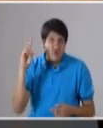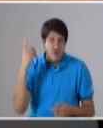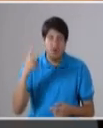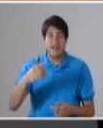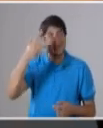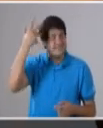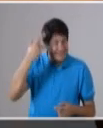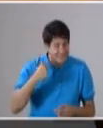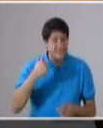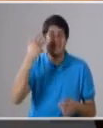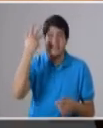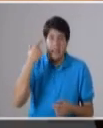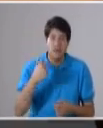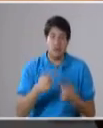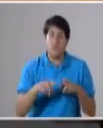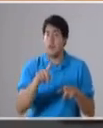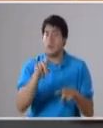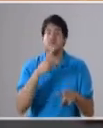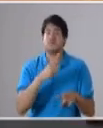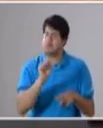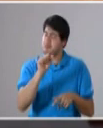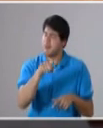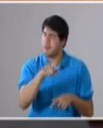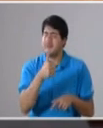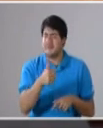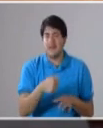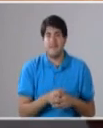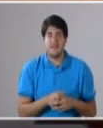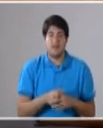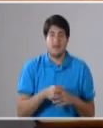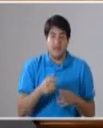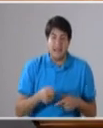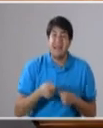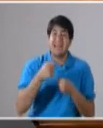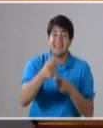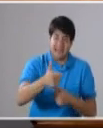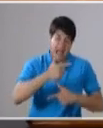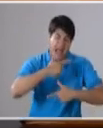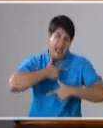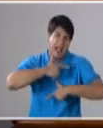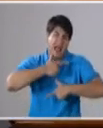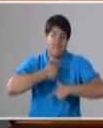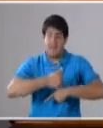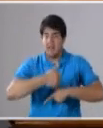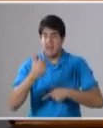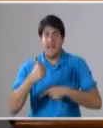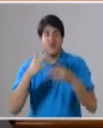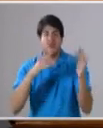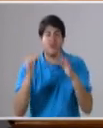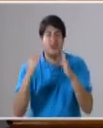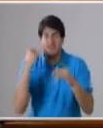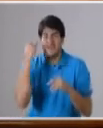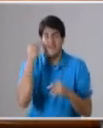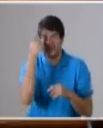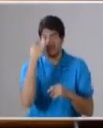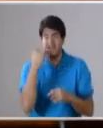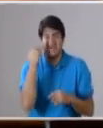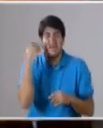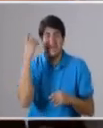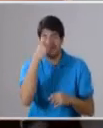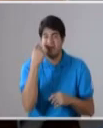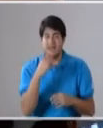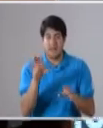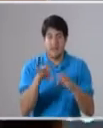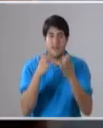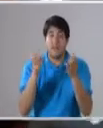eso. Y les están dando armas a los de ISIS. Wow, es impresionante. O sea, la gente está oyendo, pero no está